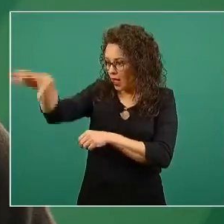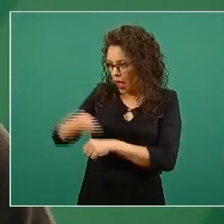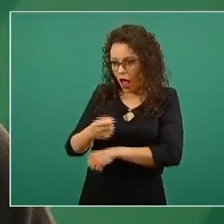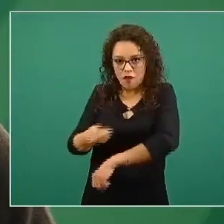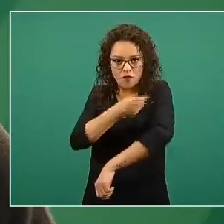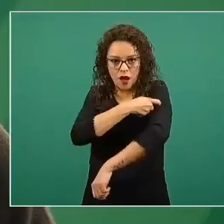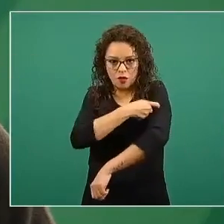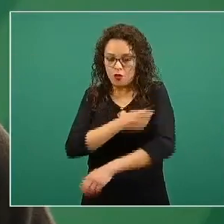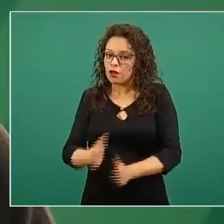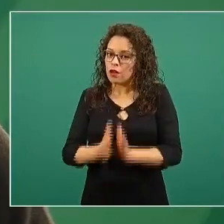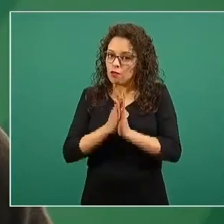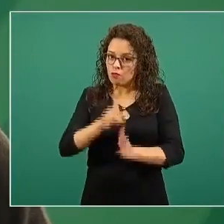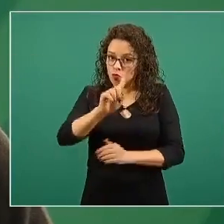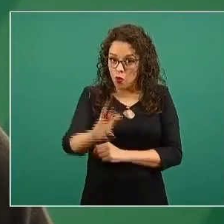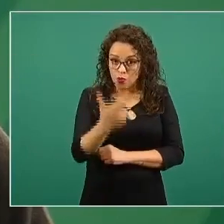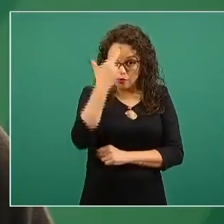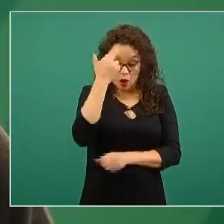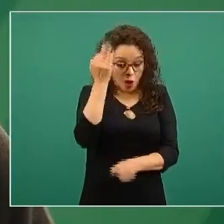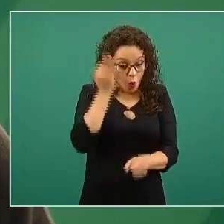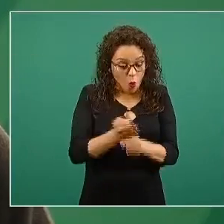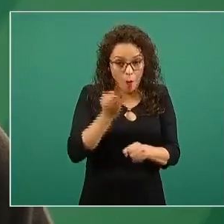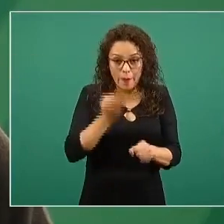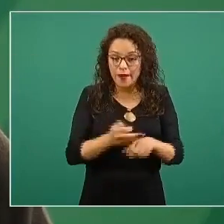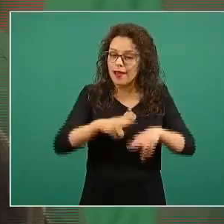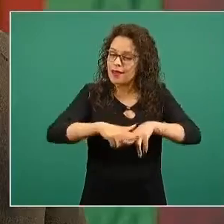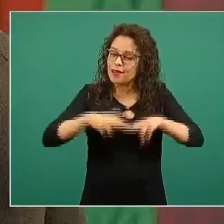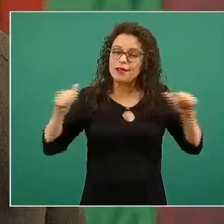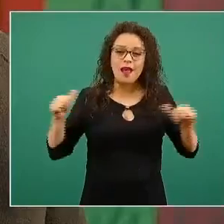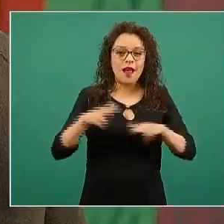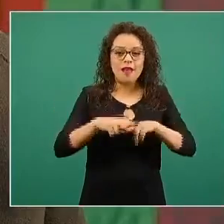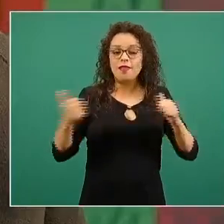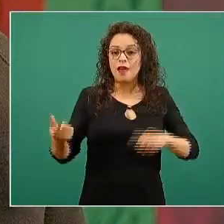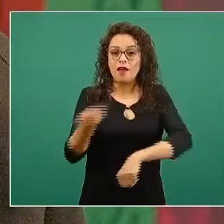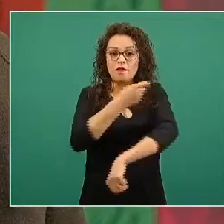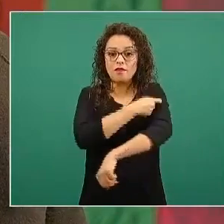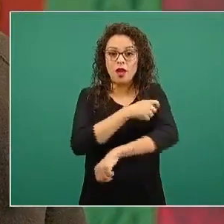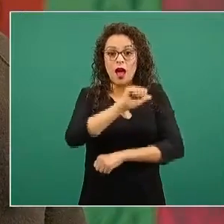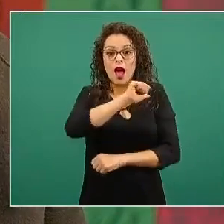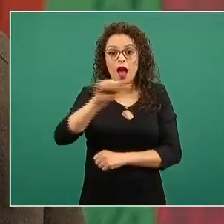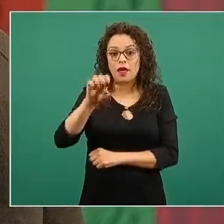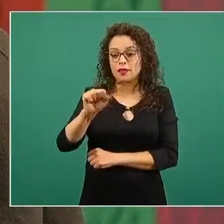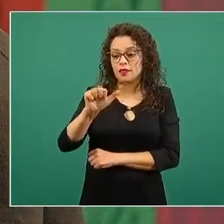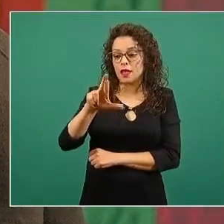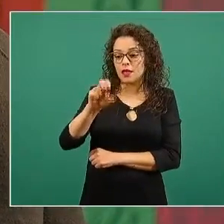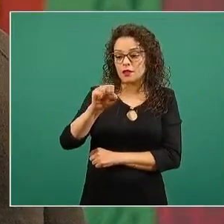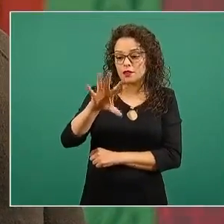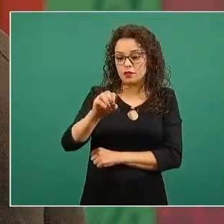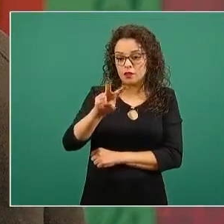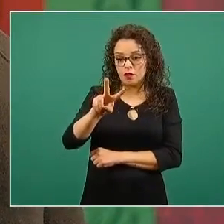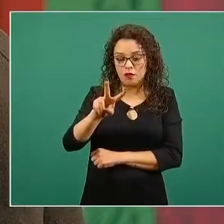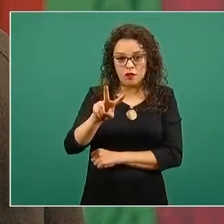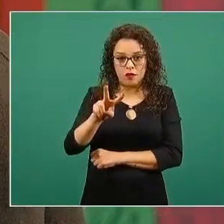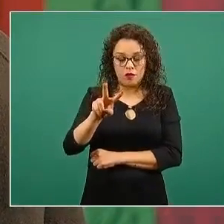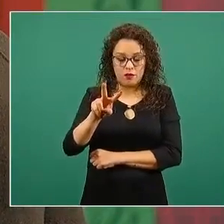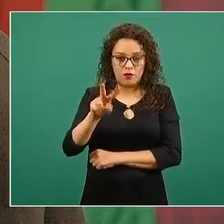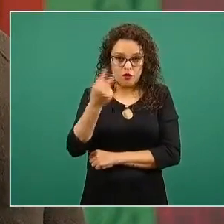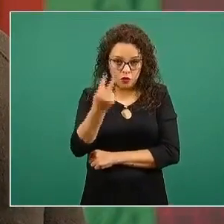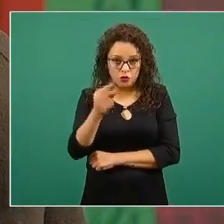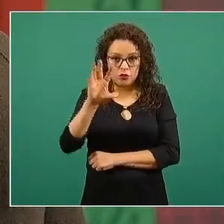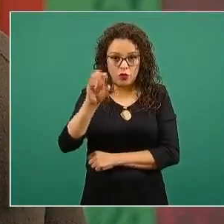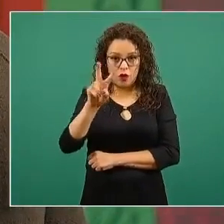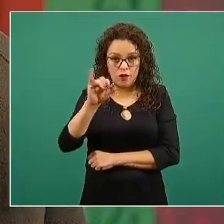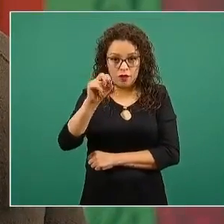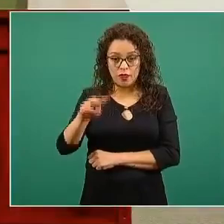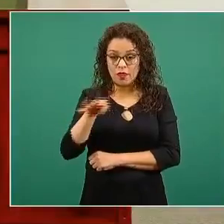en este momento ninguna vacuna contra SARS-CoV-2, COVID-19 está disponible a la venta